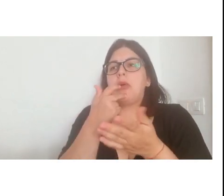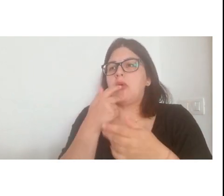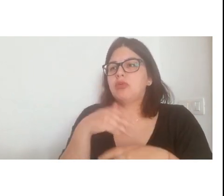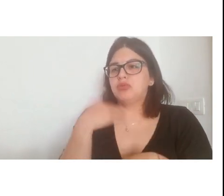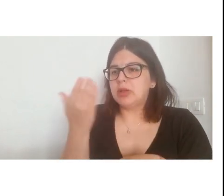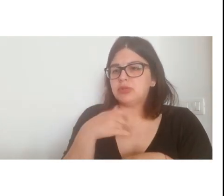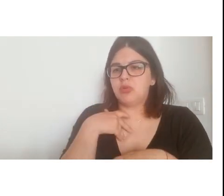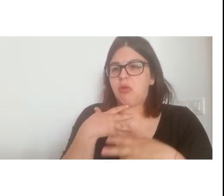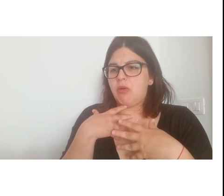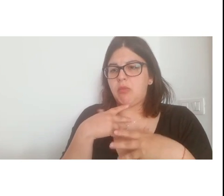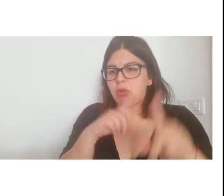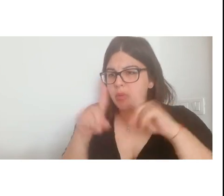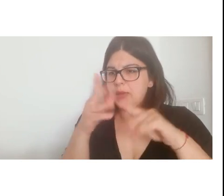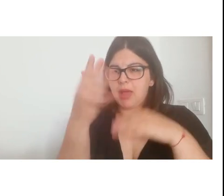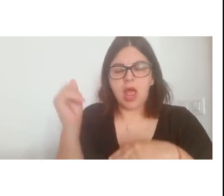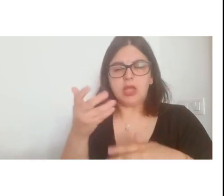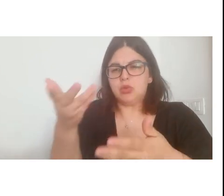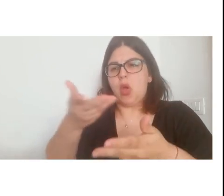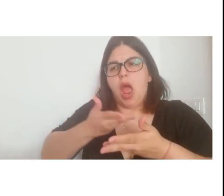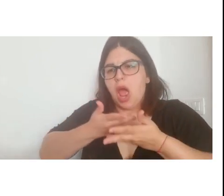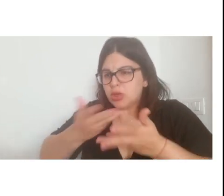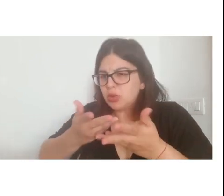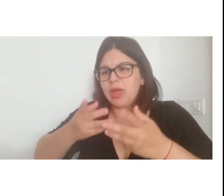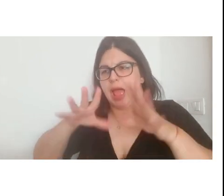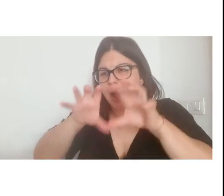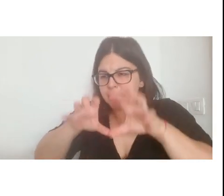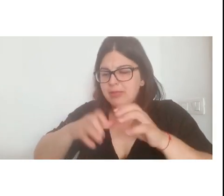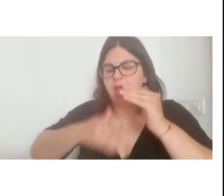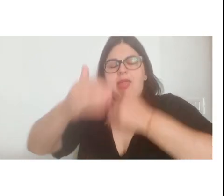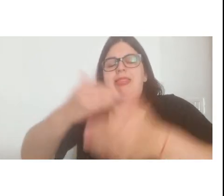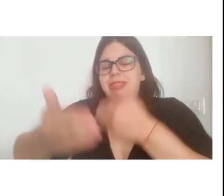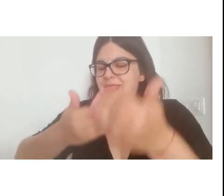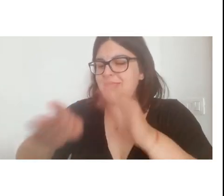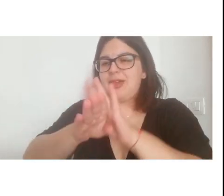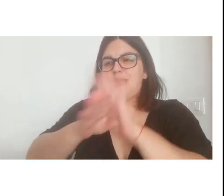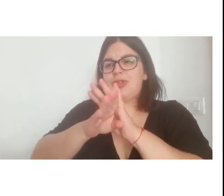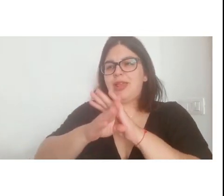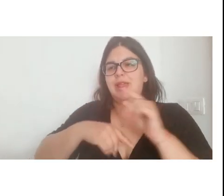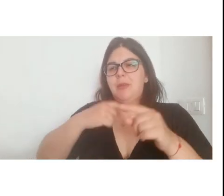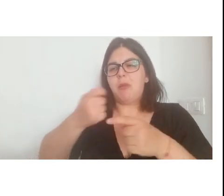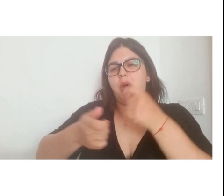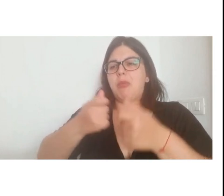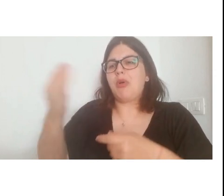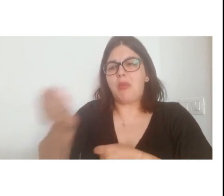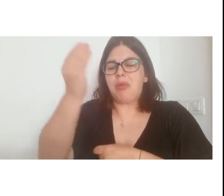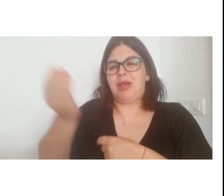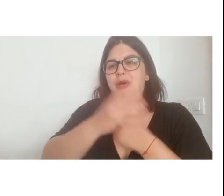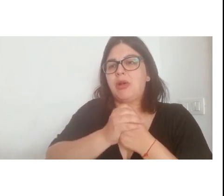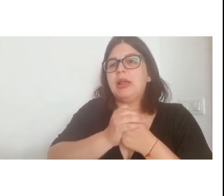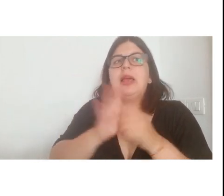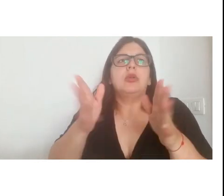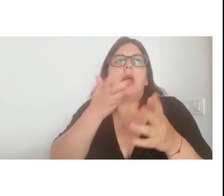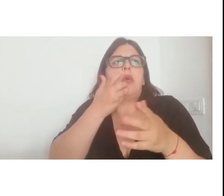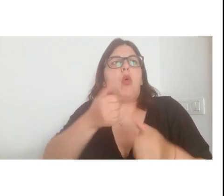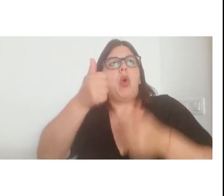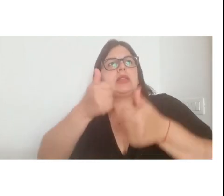que axúdanos a aprender, a superarnos e a facer cada día mellor as cousas. Sempre non te rindas por un examen, que claro, al fin e al